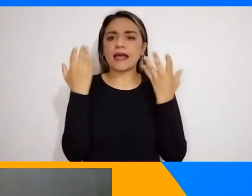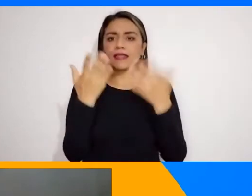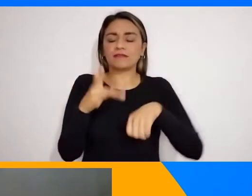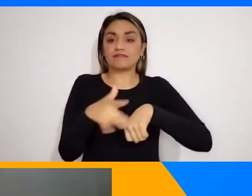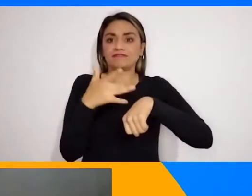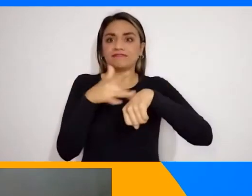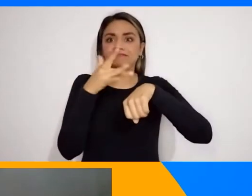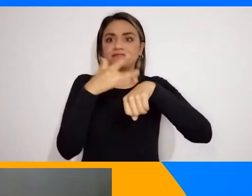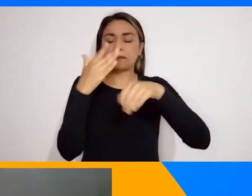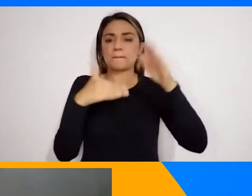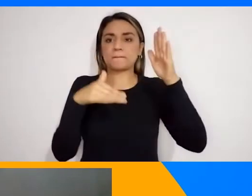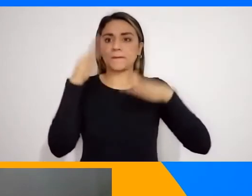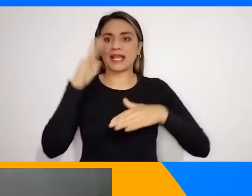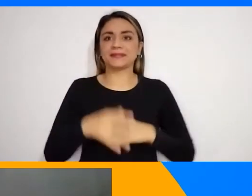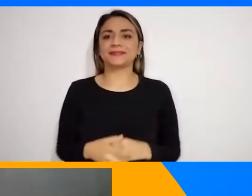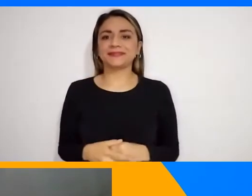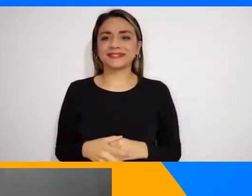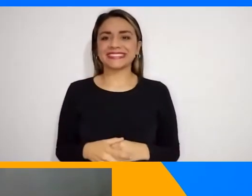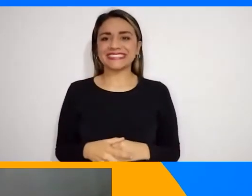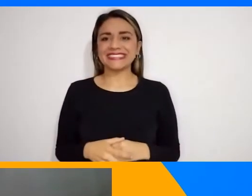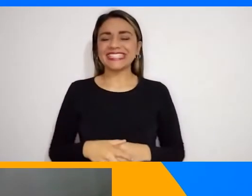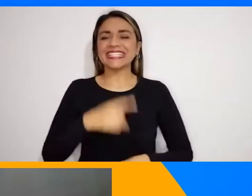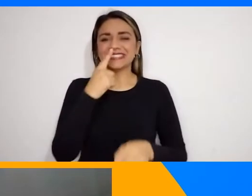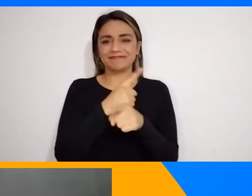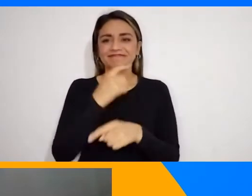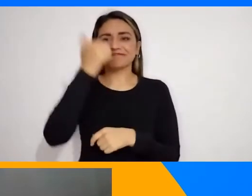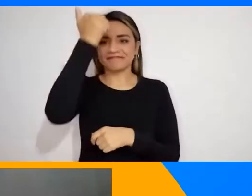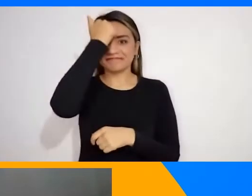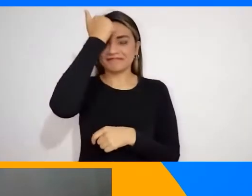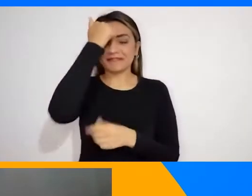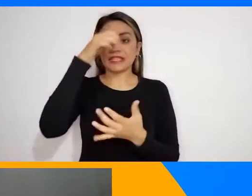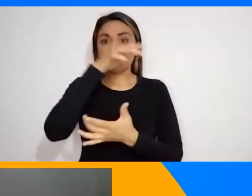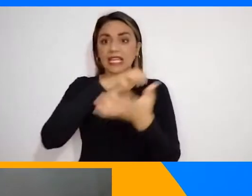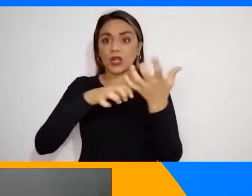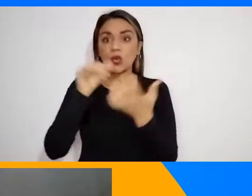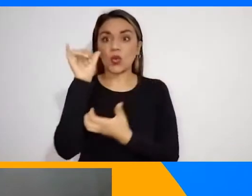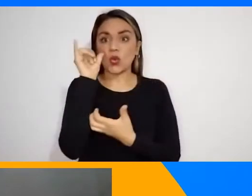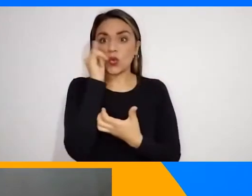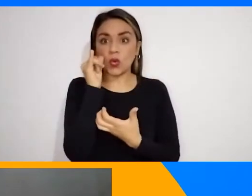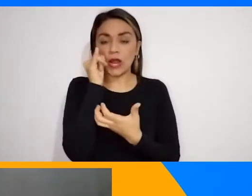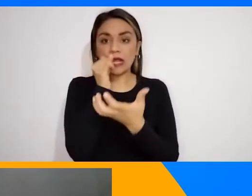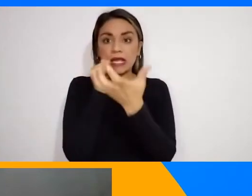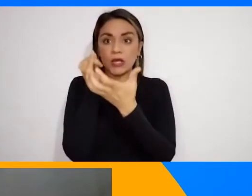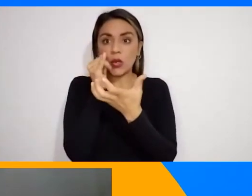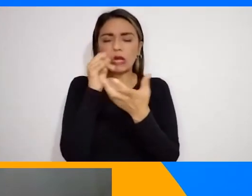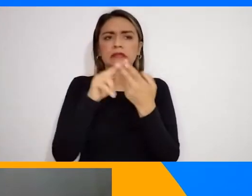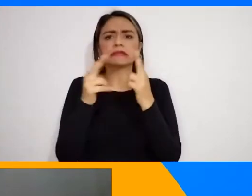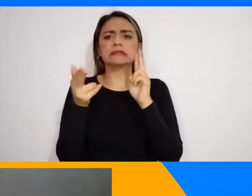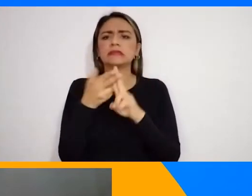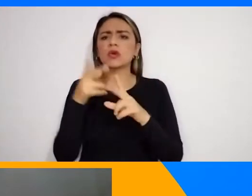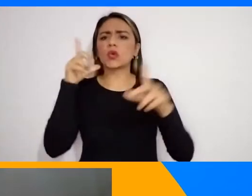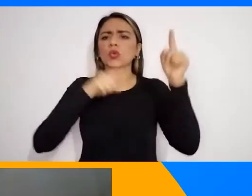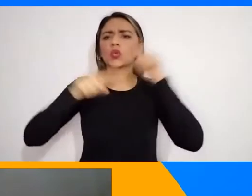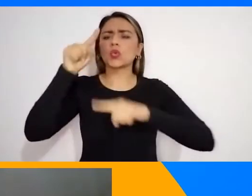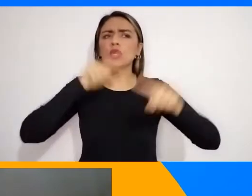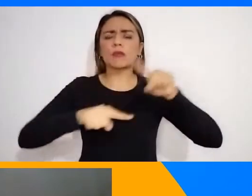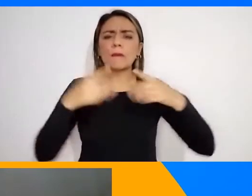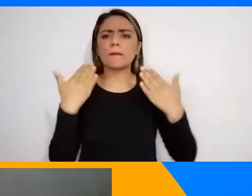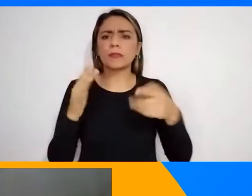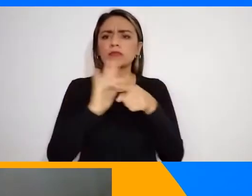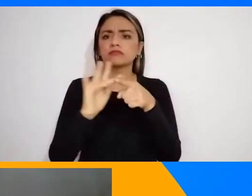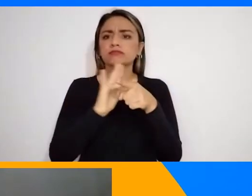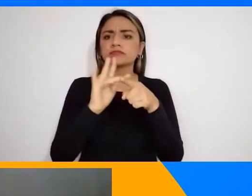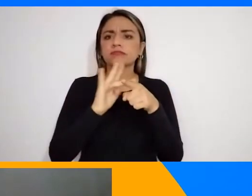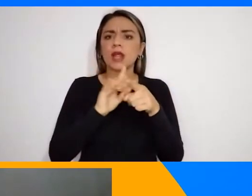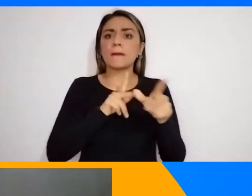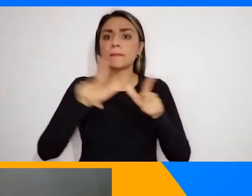motivación. Así es, profe. Además que el tema de ecoturismo es un tema, como yo estaba viendo, un tema que podemos aplicar a nuestros